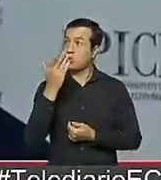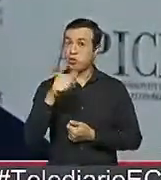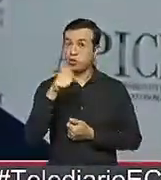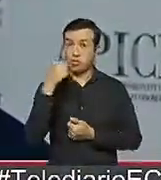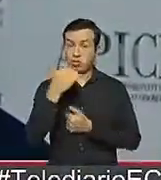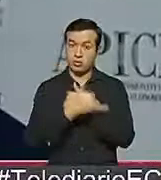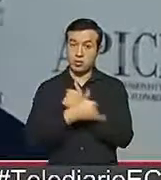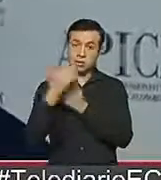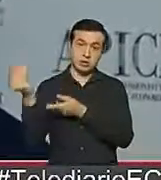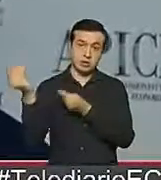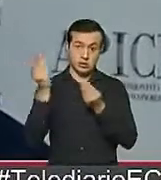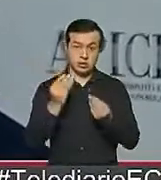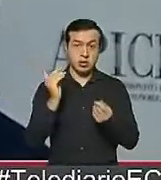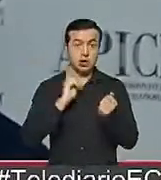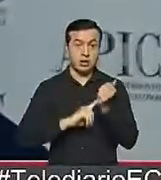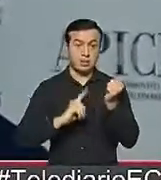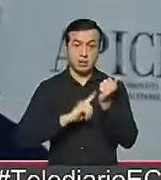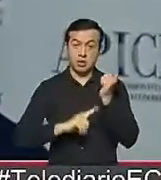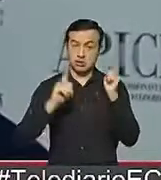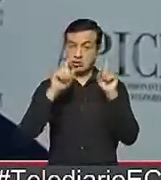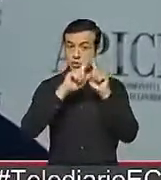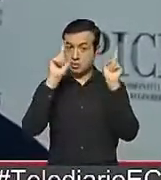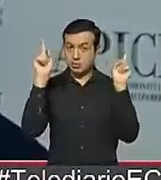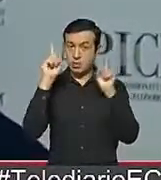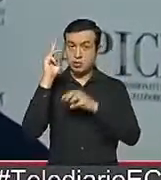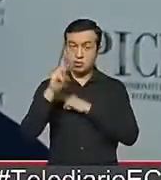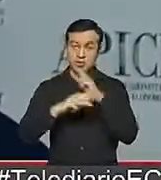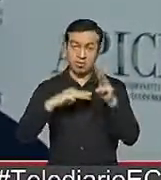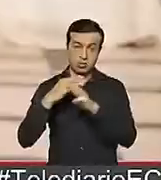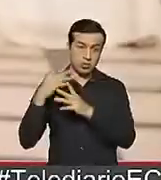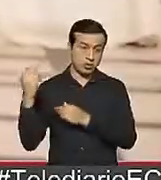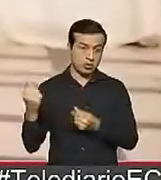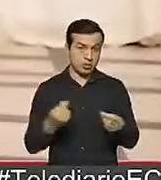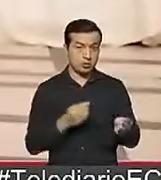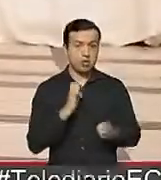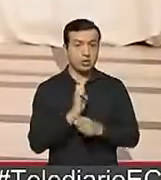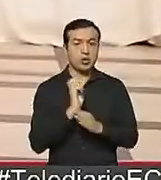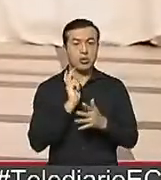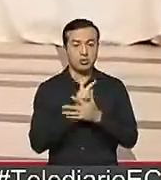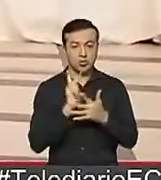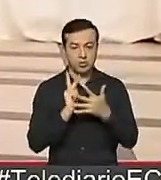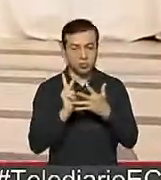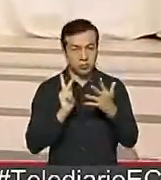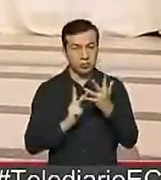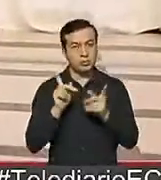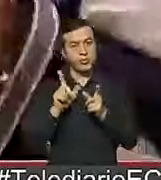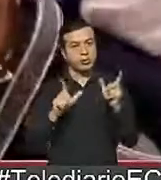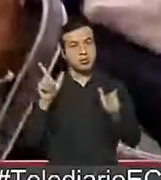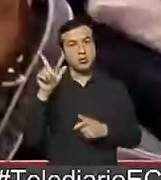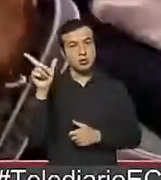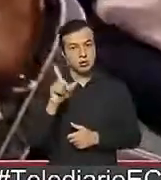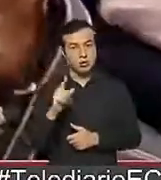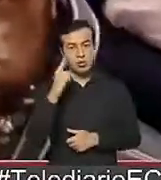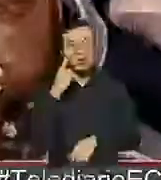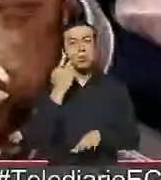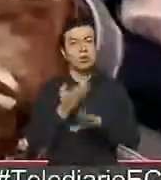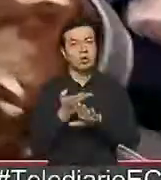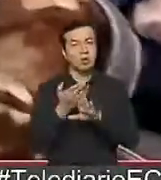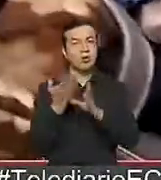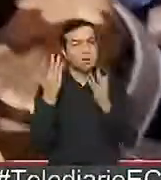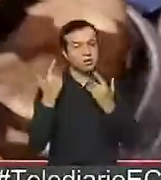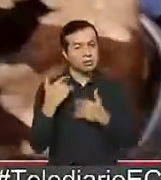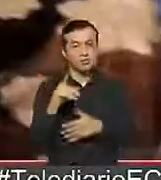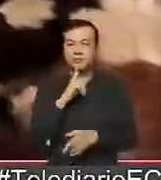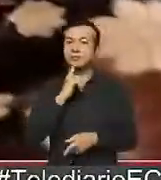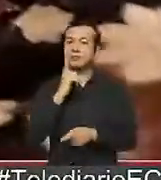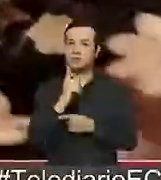si es que los hermanos empresarios del mundo deciden invertir en el Ecuador. Aspectos que los inversionistas italianos ya han podido evidenciar aseguraron y